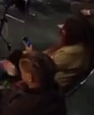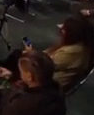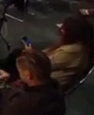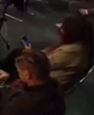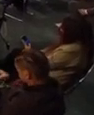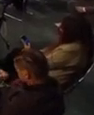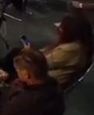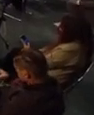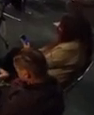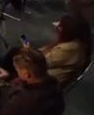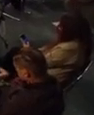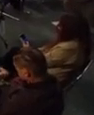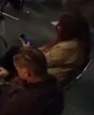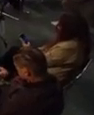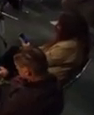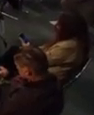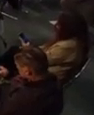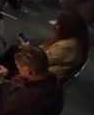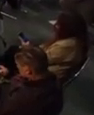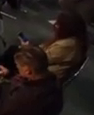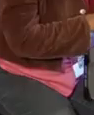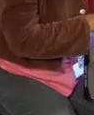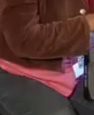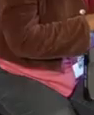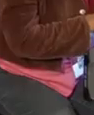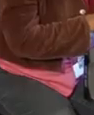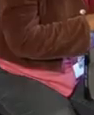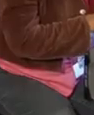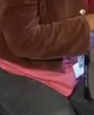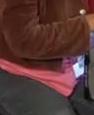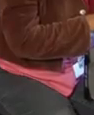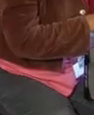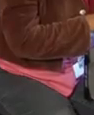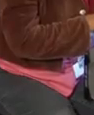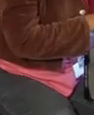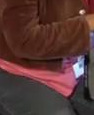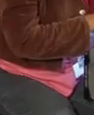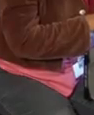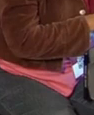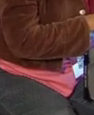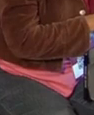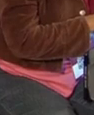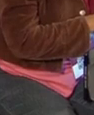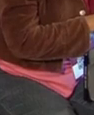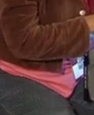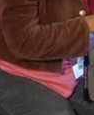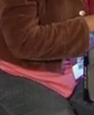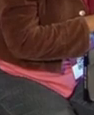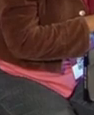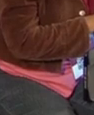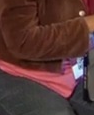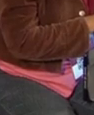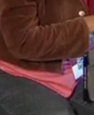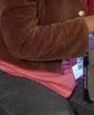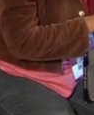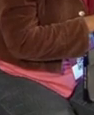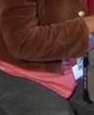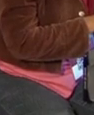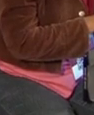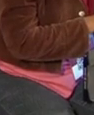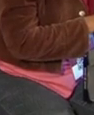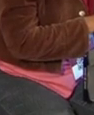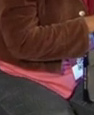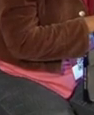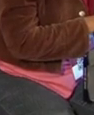gustaría, nada más para dejar en claro quién es y a qué se dedica este sujeto, si me lo permite, ponerle un audio que fue difundido